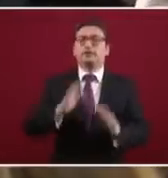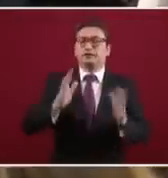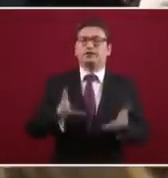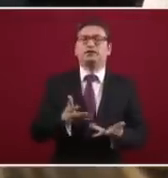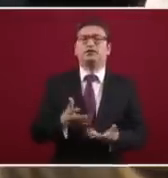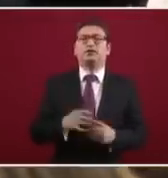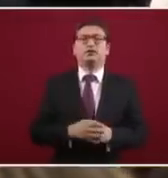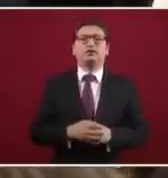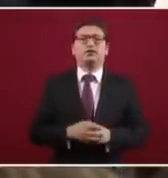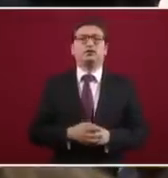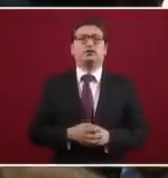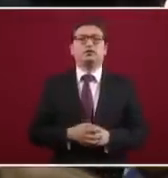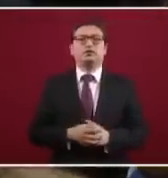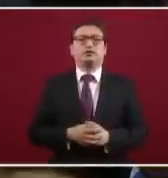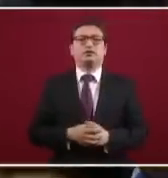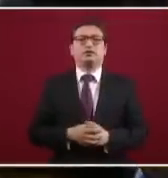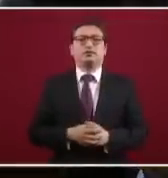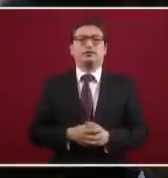se